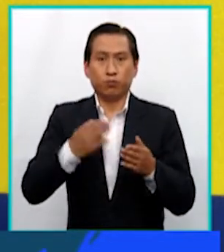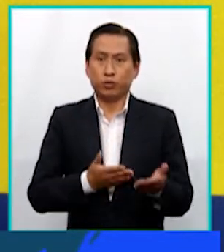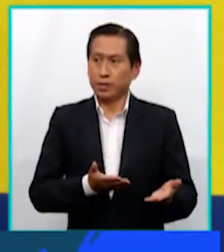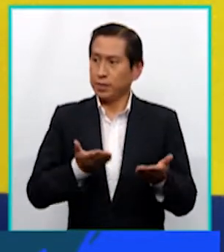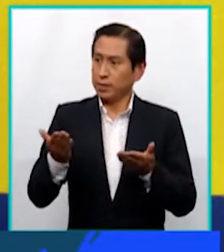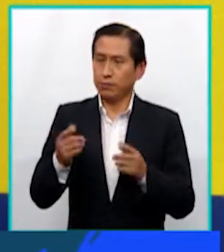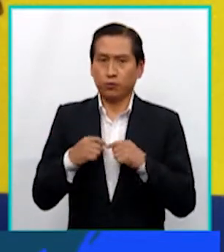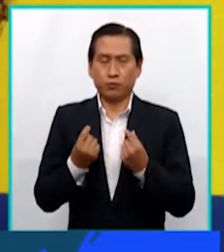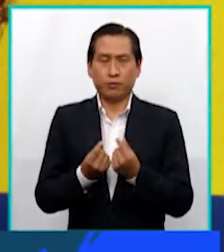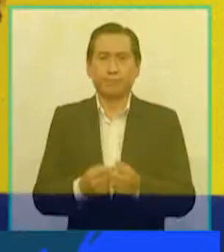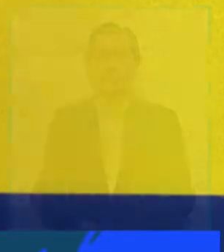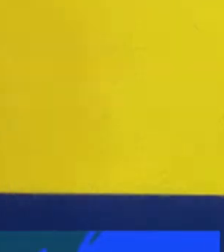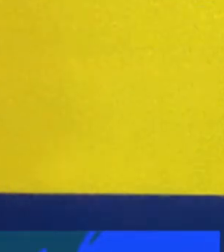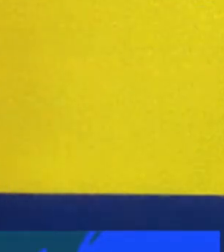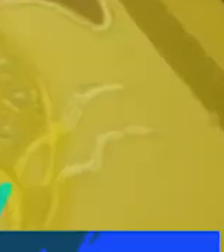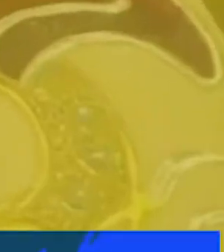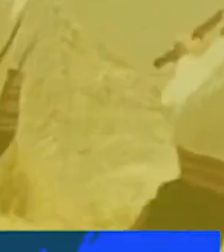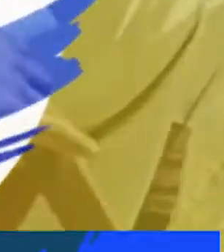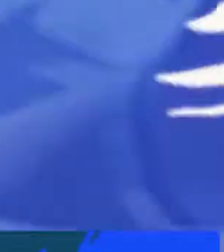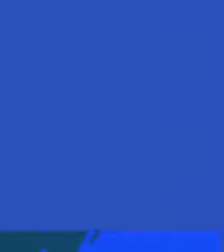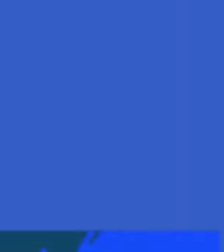a Alandino.